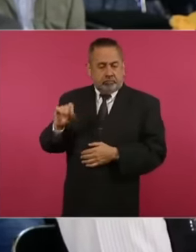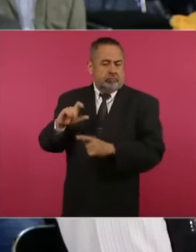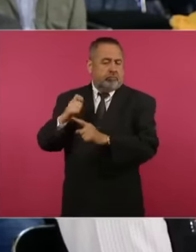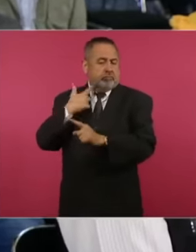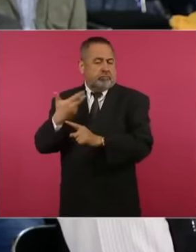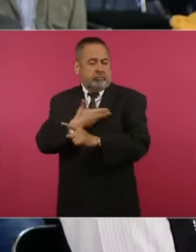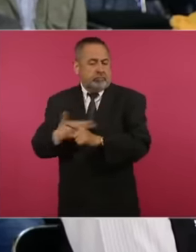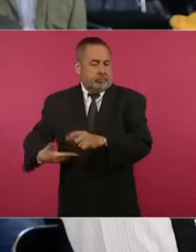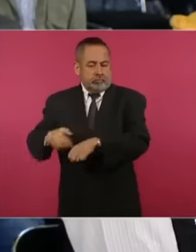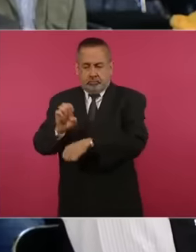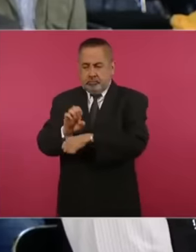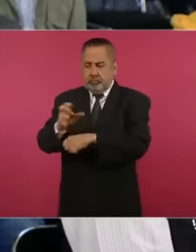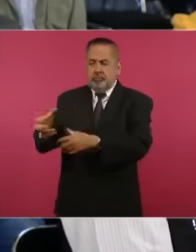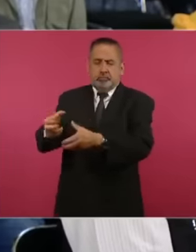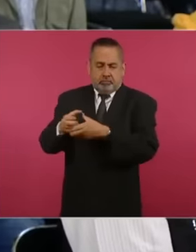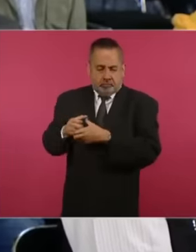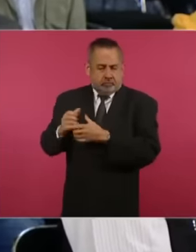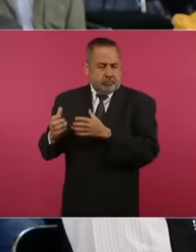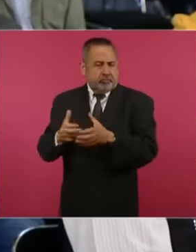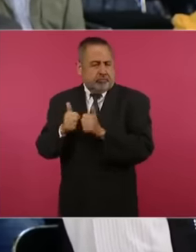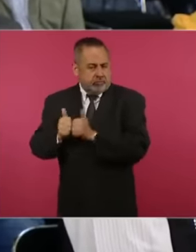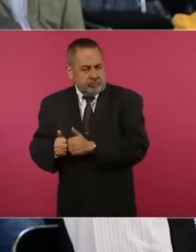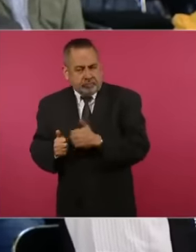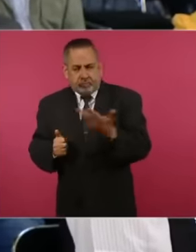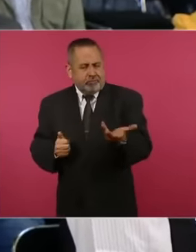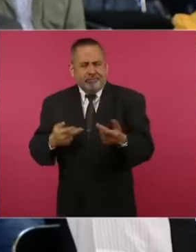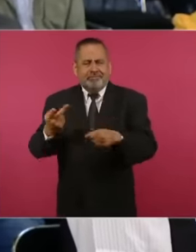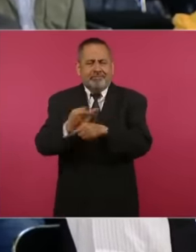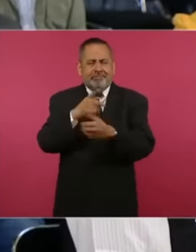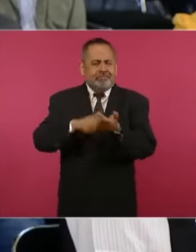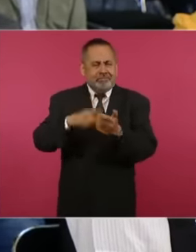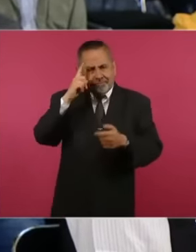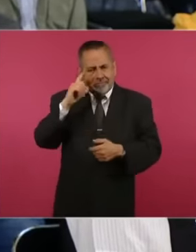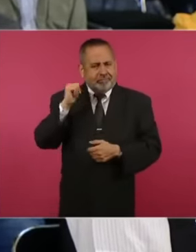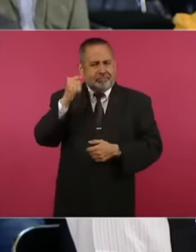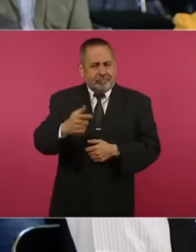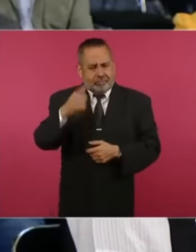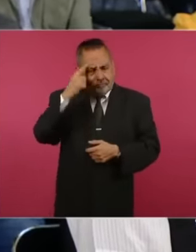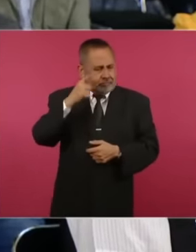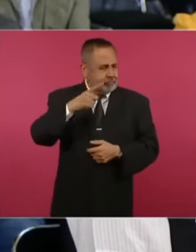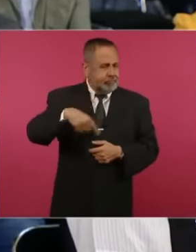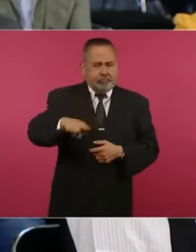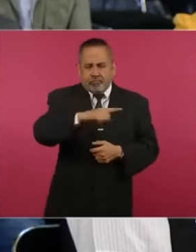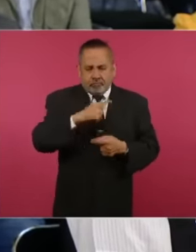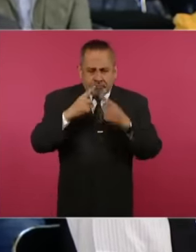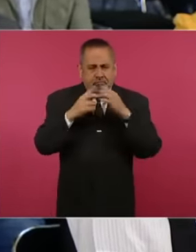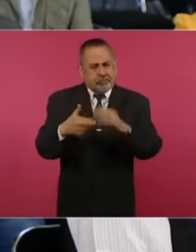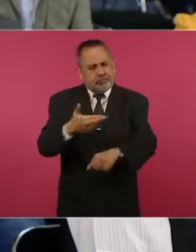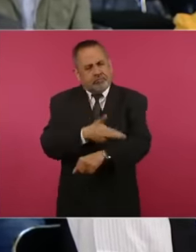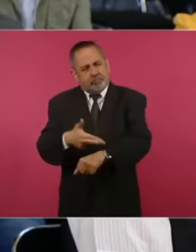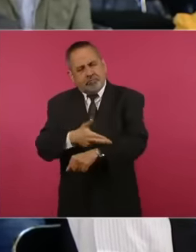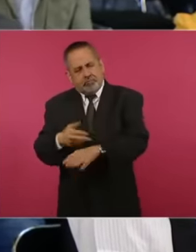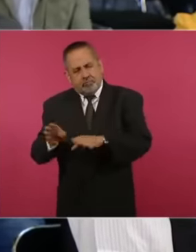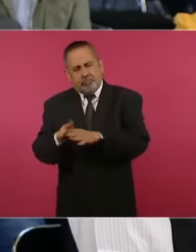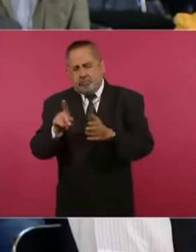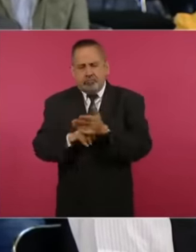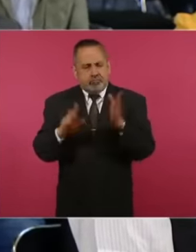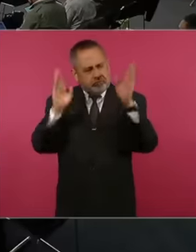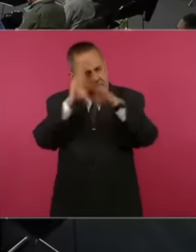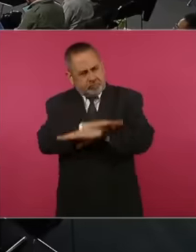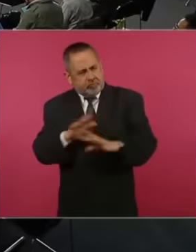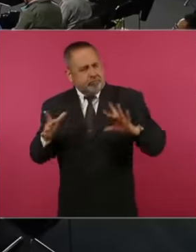de Ecuador, Jorge Glass, es decir, ¿qué tendría que ocurrir para que se pudieran reanudar estas relaciones